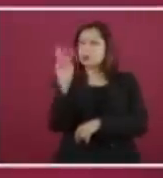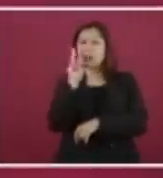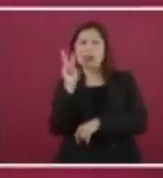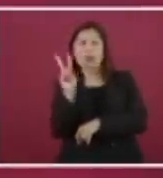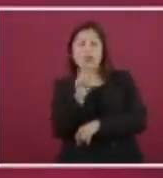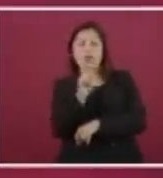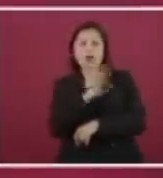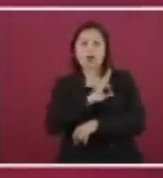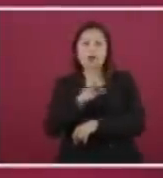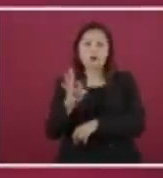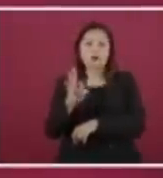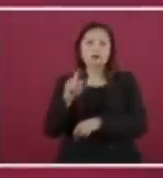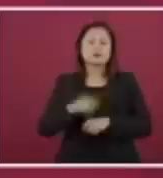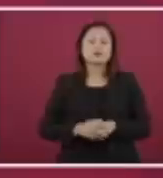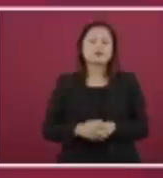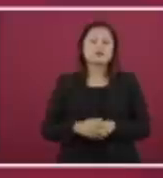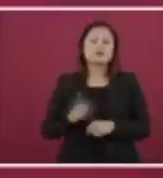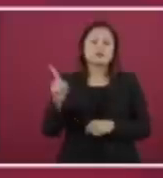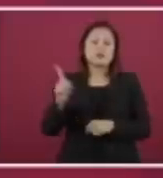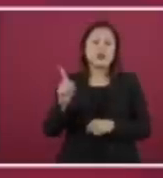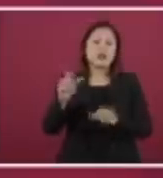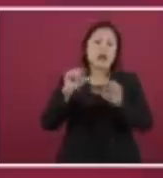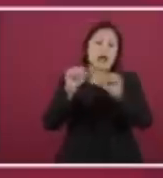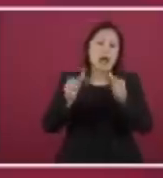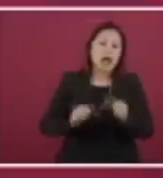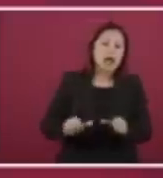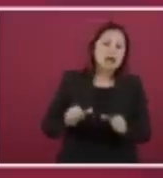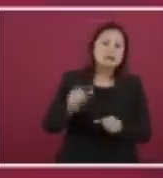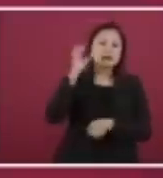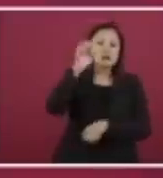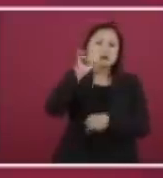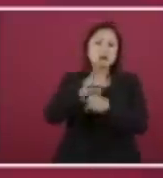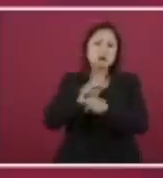de las artes y de la cultura,